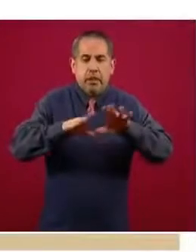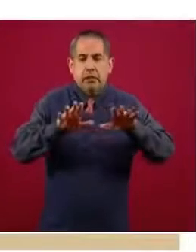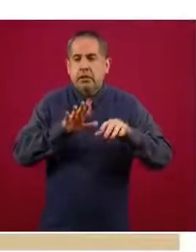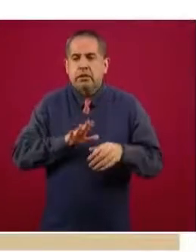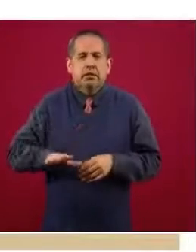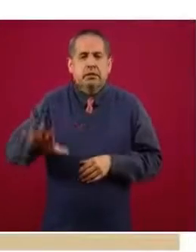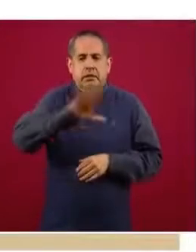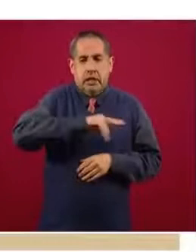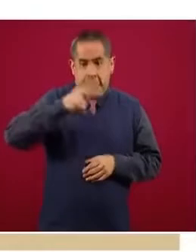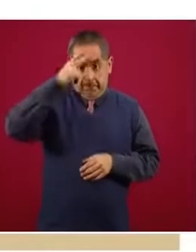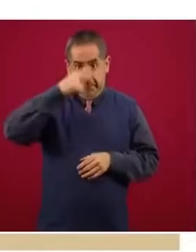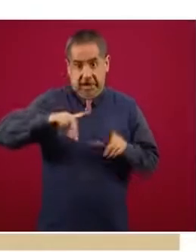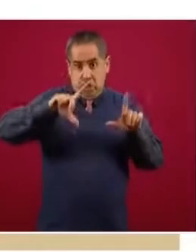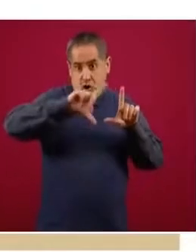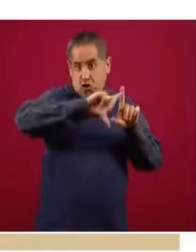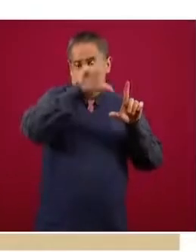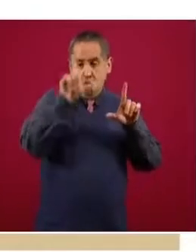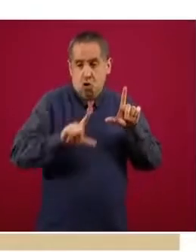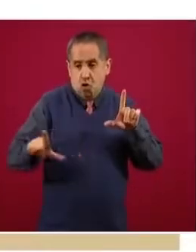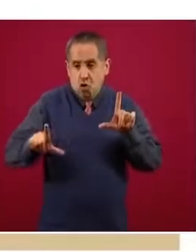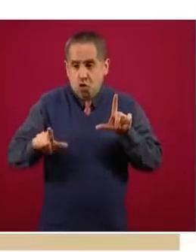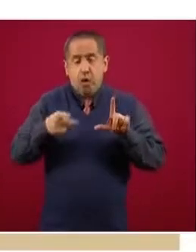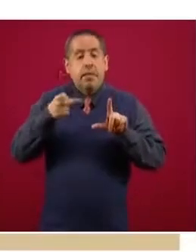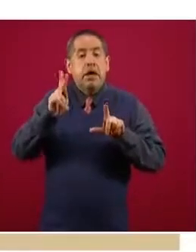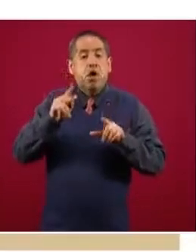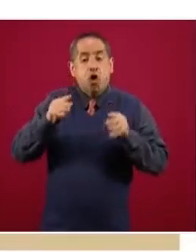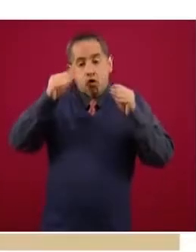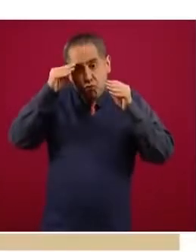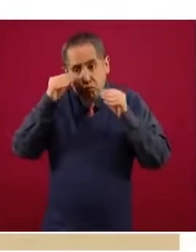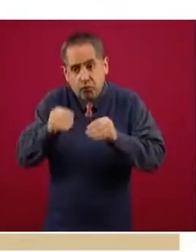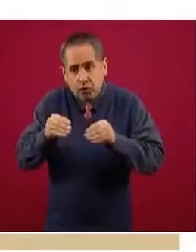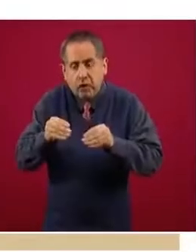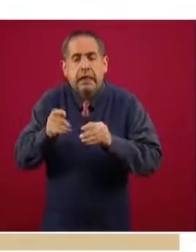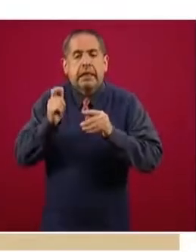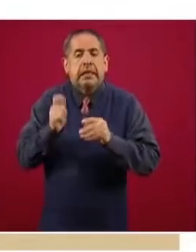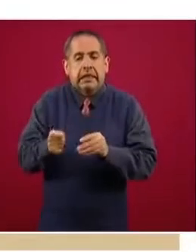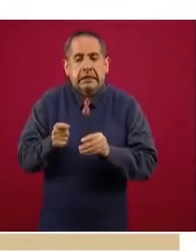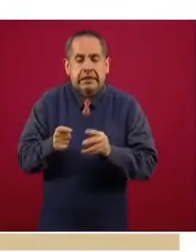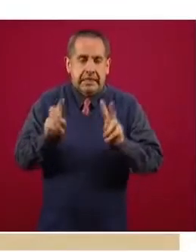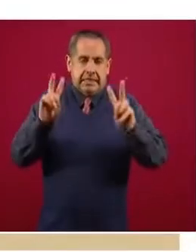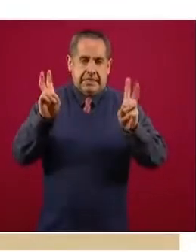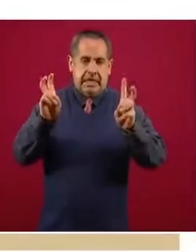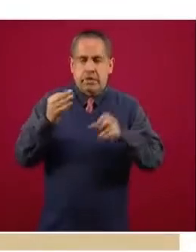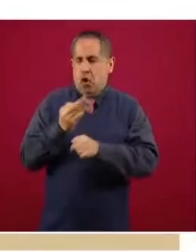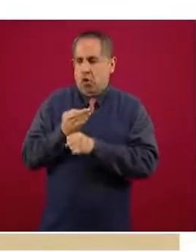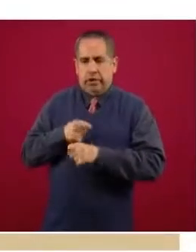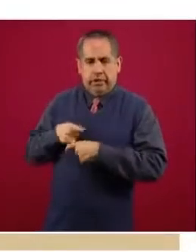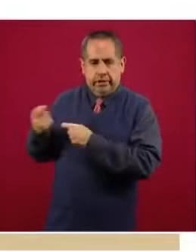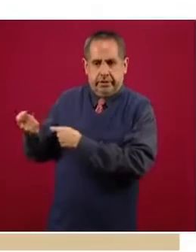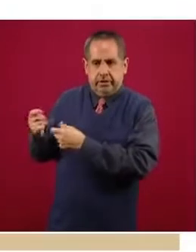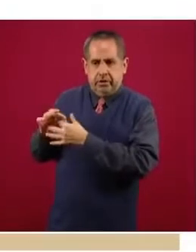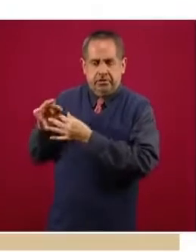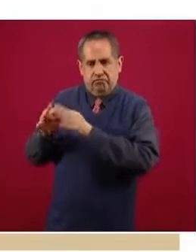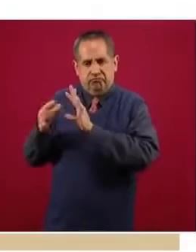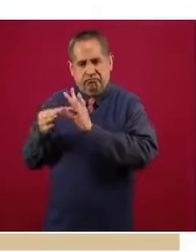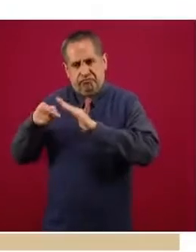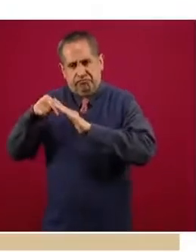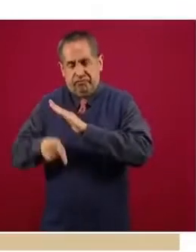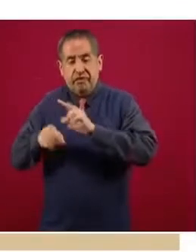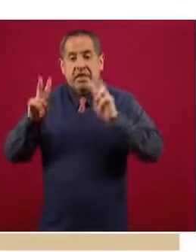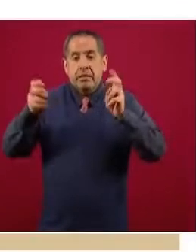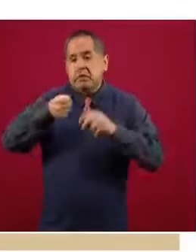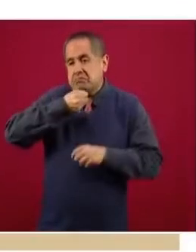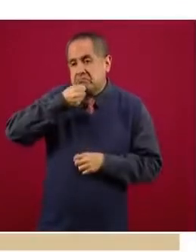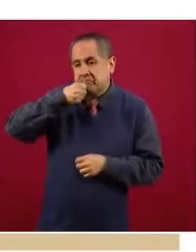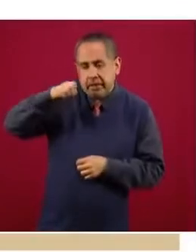escenario nacional, pero enfocándonos ahora sí precisamente al tema que vamos a ver y revisar el día de hoy, que son los